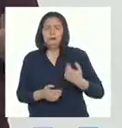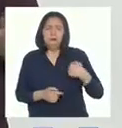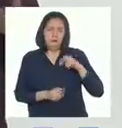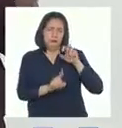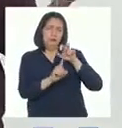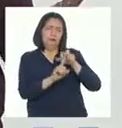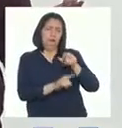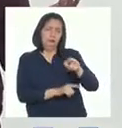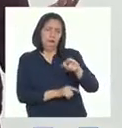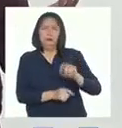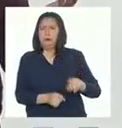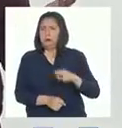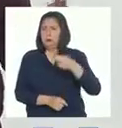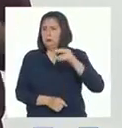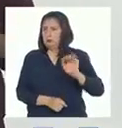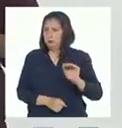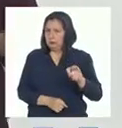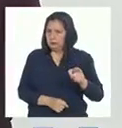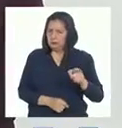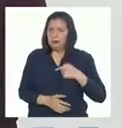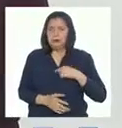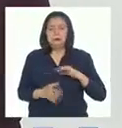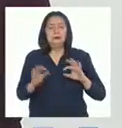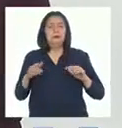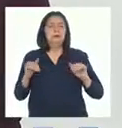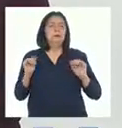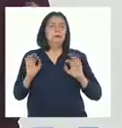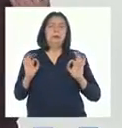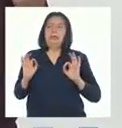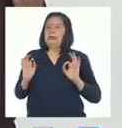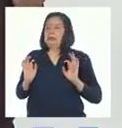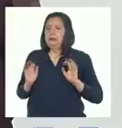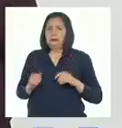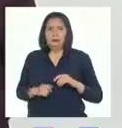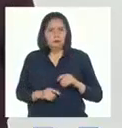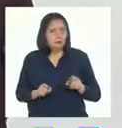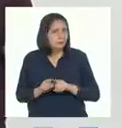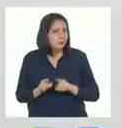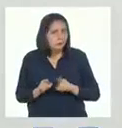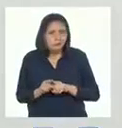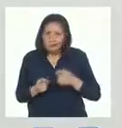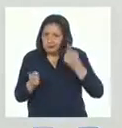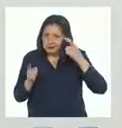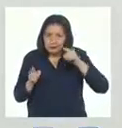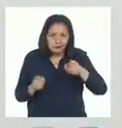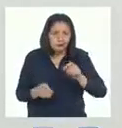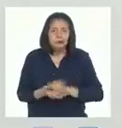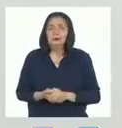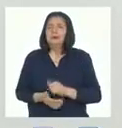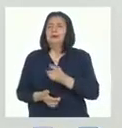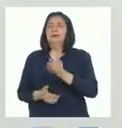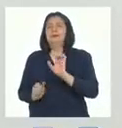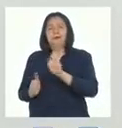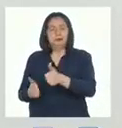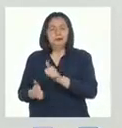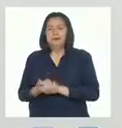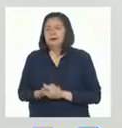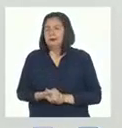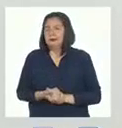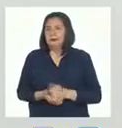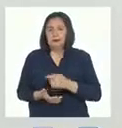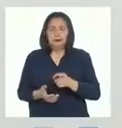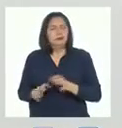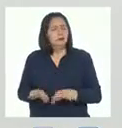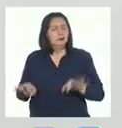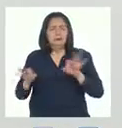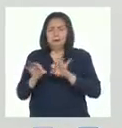de actos como el de Humberto Grieve y no hacemos nada al respecto, nos volvemos cómplices. Muy bien dicho, Patricia.